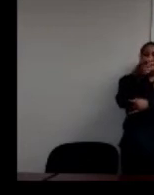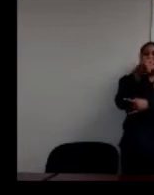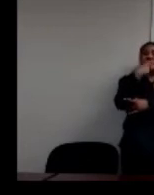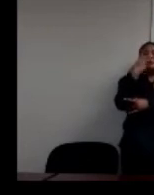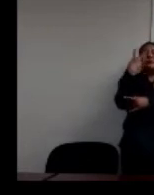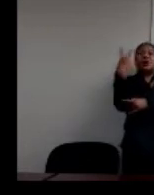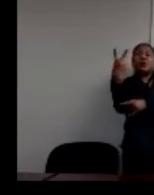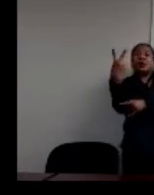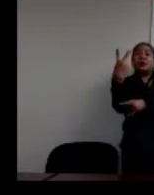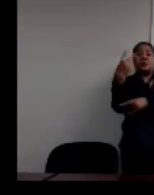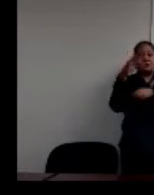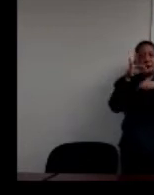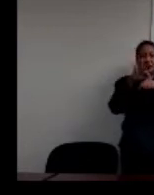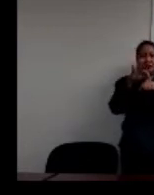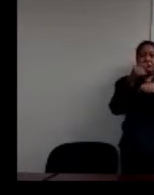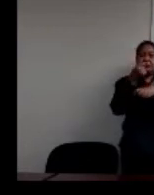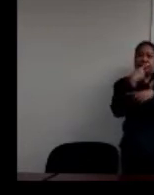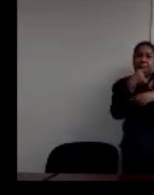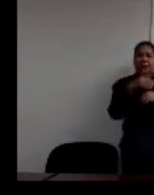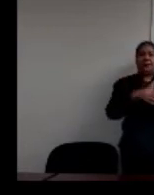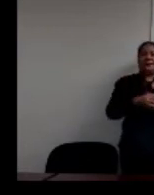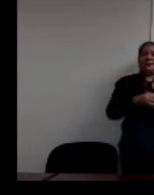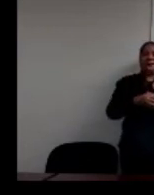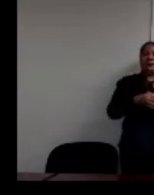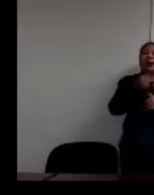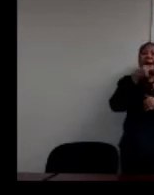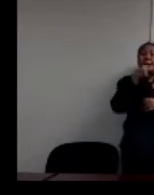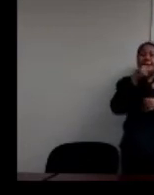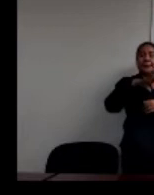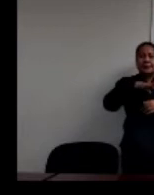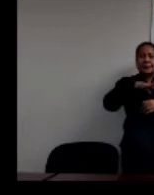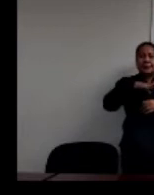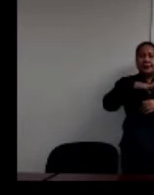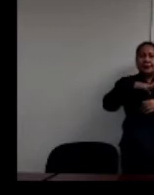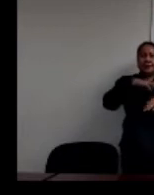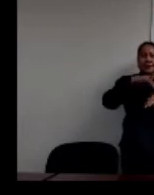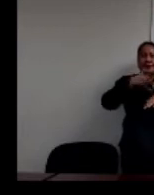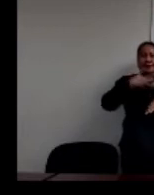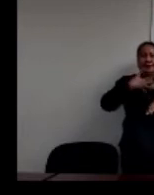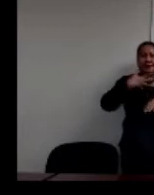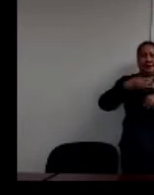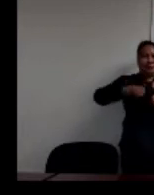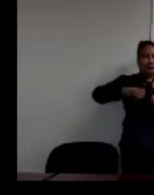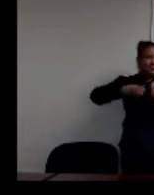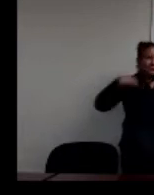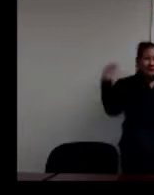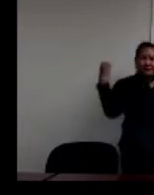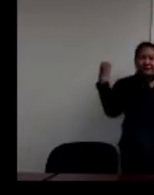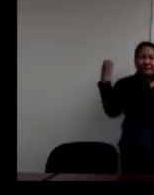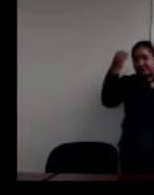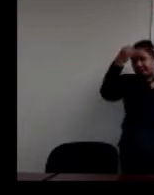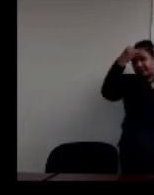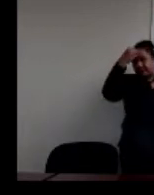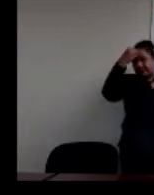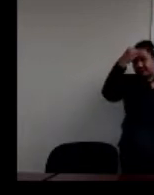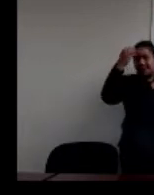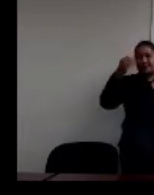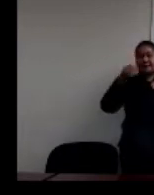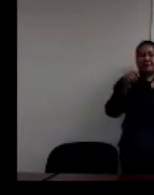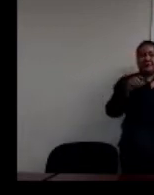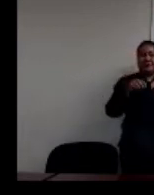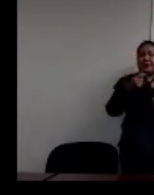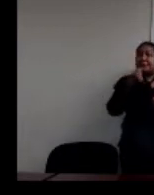dos medicamentos. Hay niños que tenemos que son muy impulsivos, que el metilfenidato no los